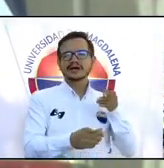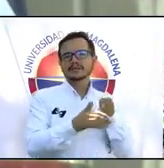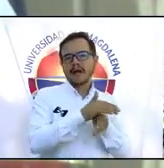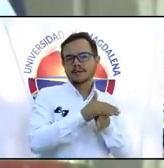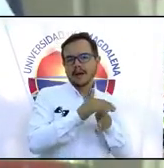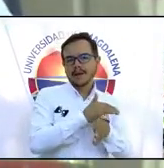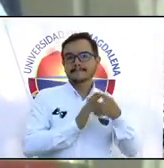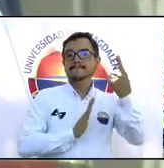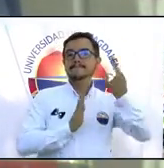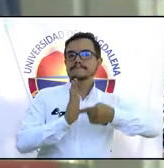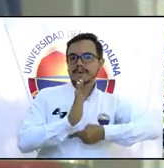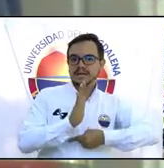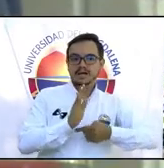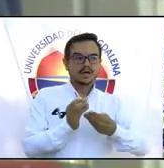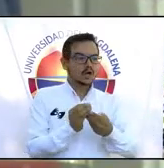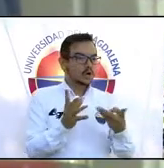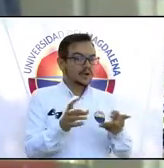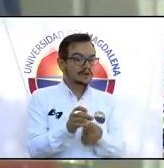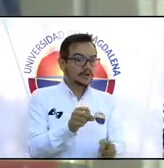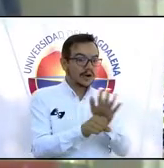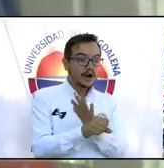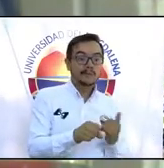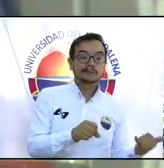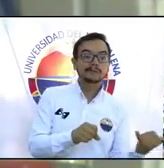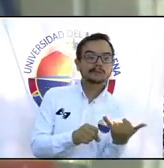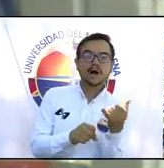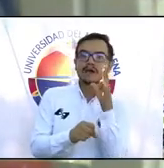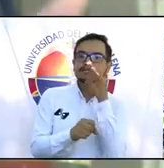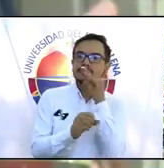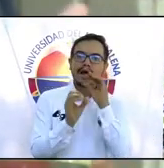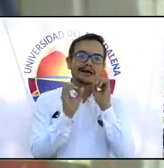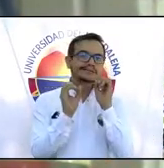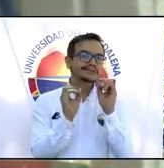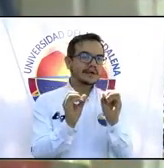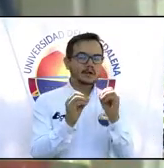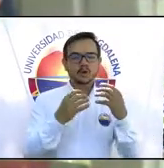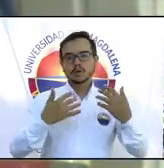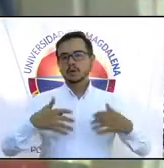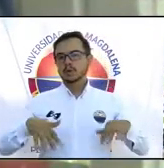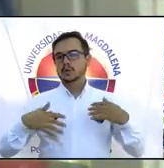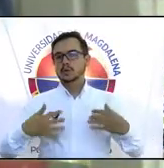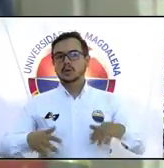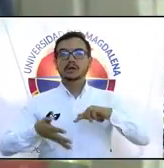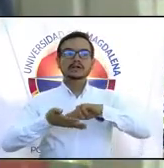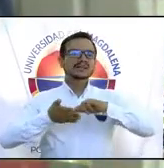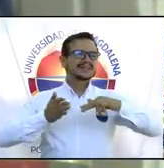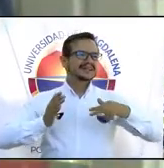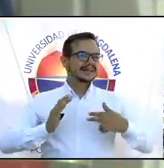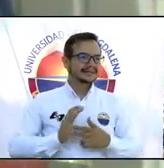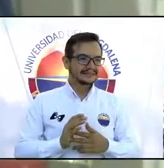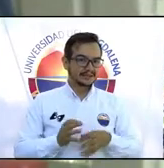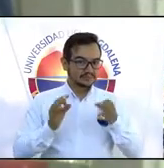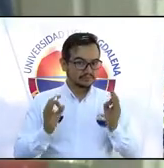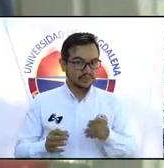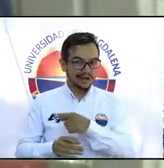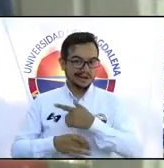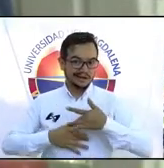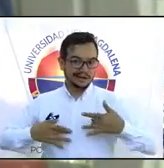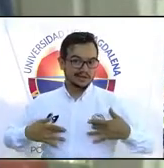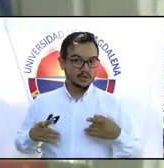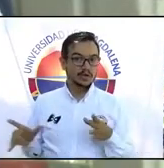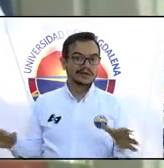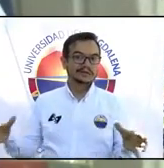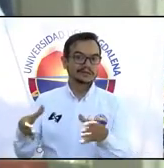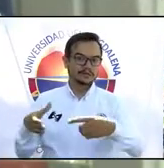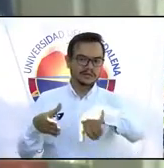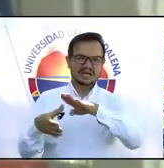caso positivo de COVID, ni entre pacientes ni entre estudiantes. Y eso, sin lugar a dudas, muestra que del área de la salud, quienes mejor